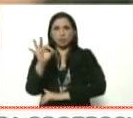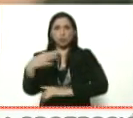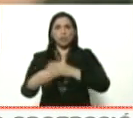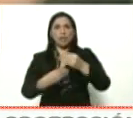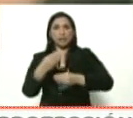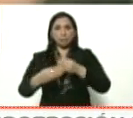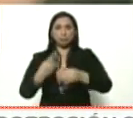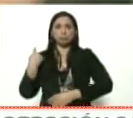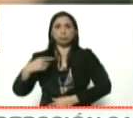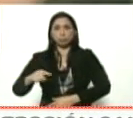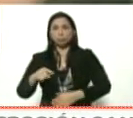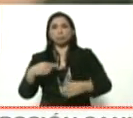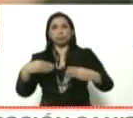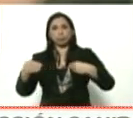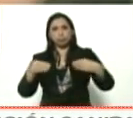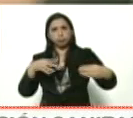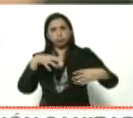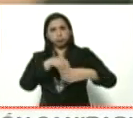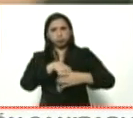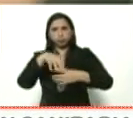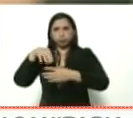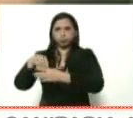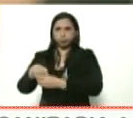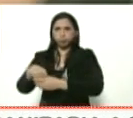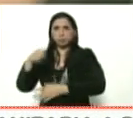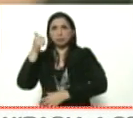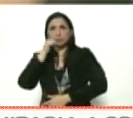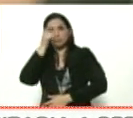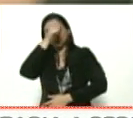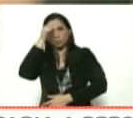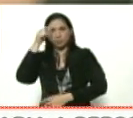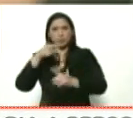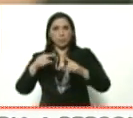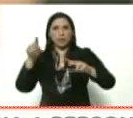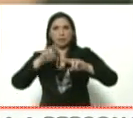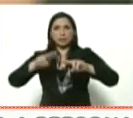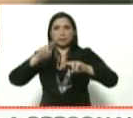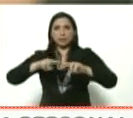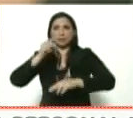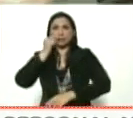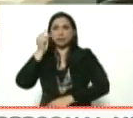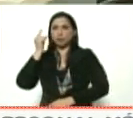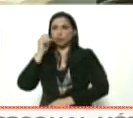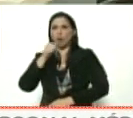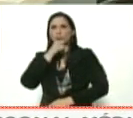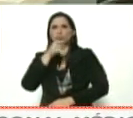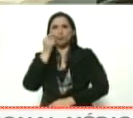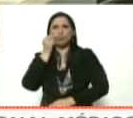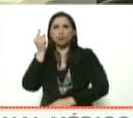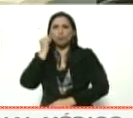tenido flexibilización de la cuarentena sábado y domingo para niños y adultos mayores.